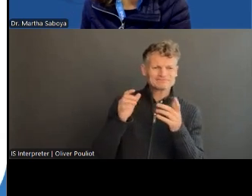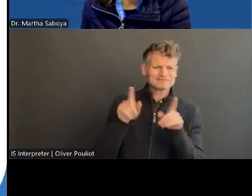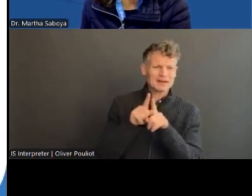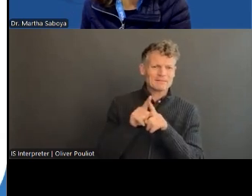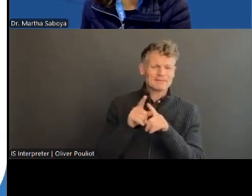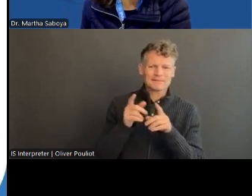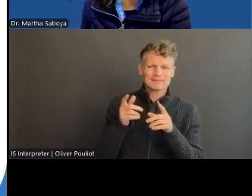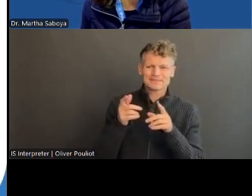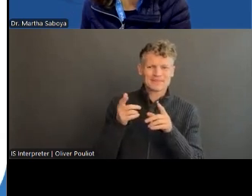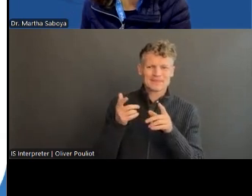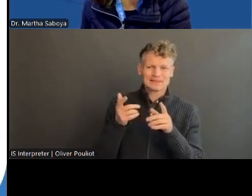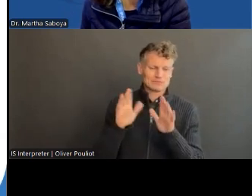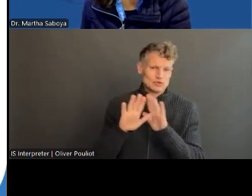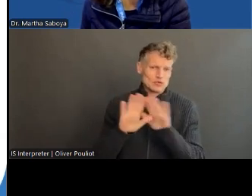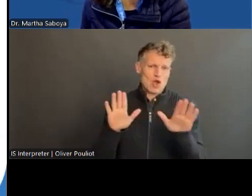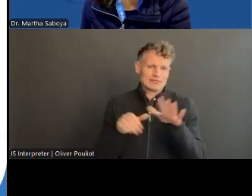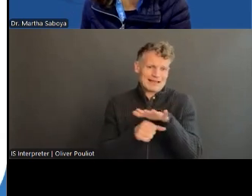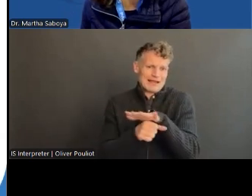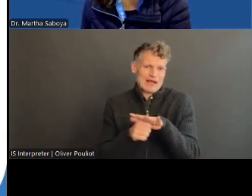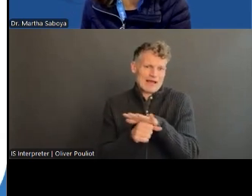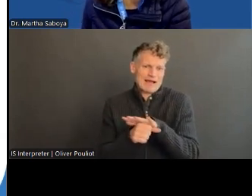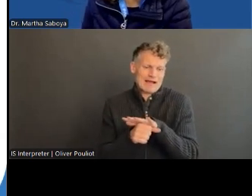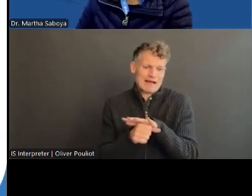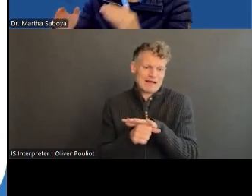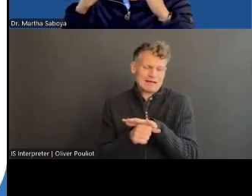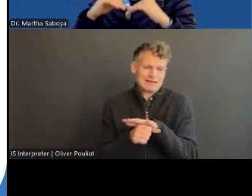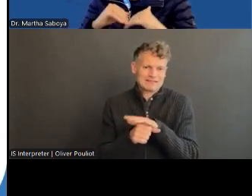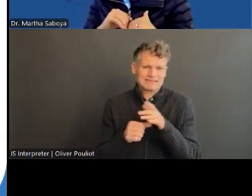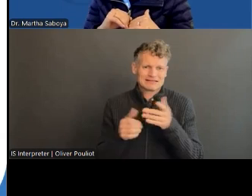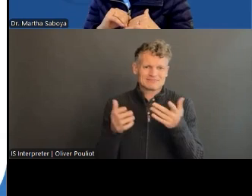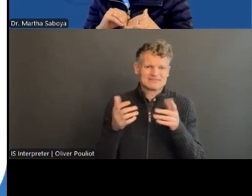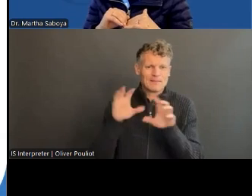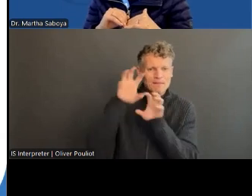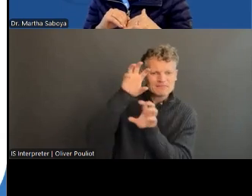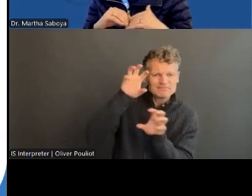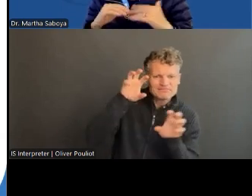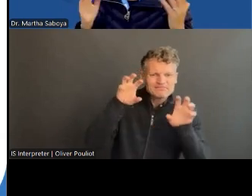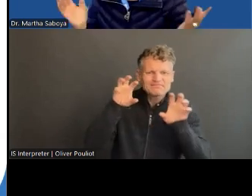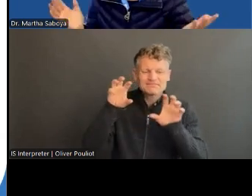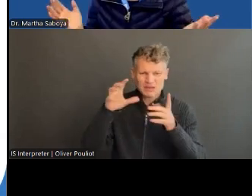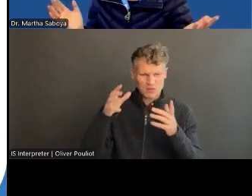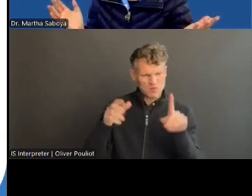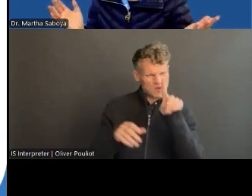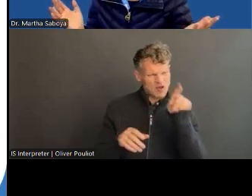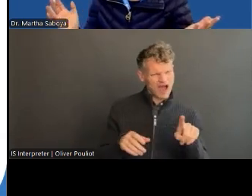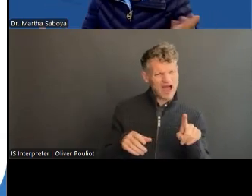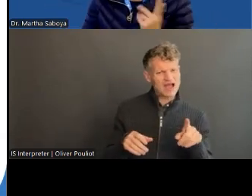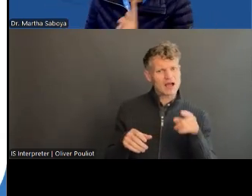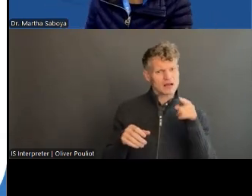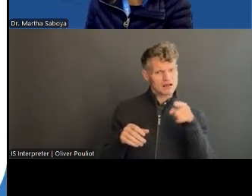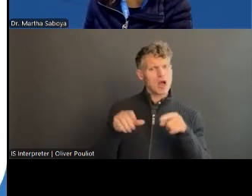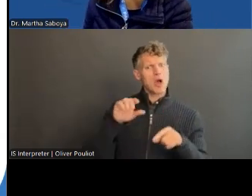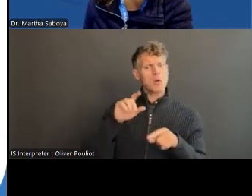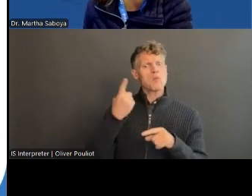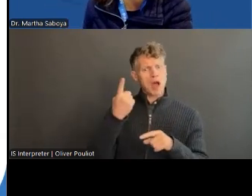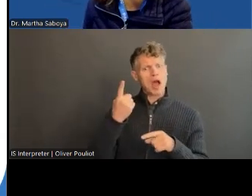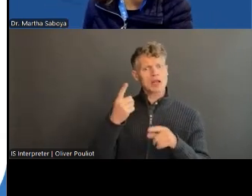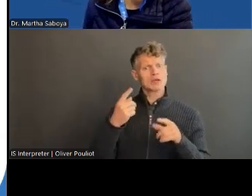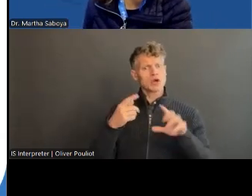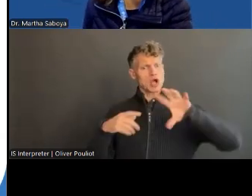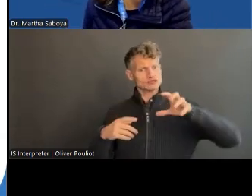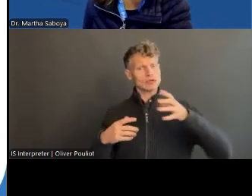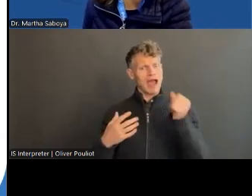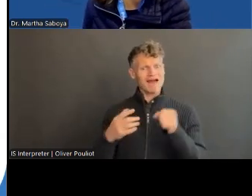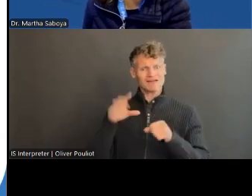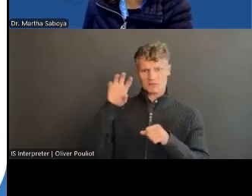o subnacionales. Y entonces la pregunta es, ¿y cuál es la pregunta? ¿Por qué se está dando el éxito en